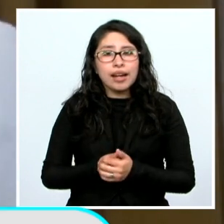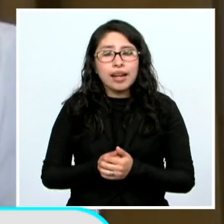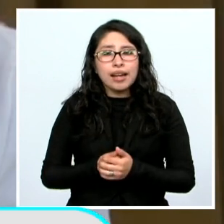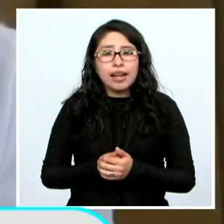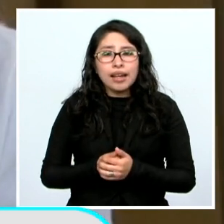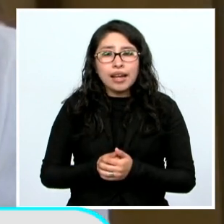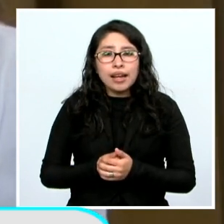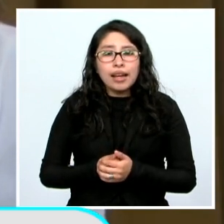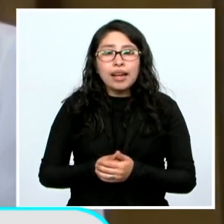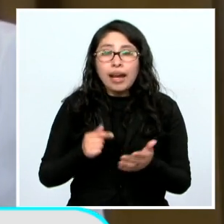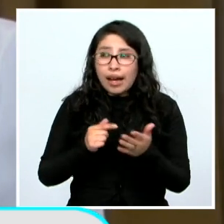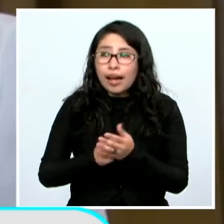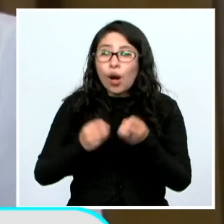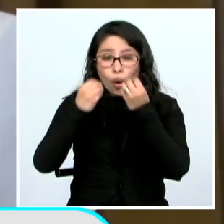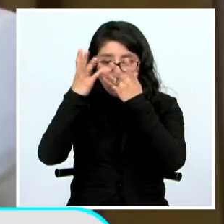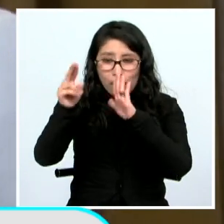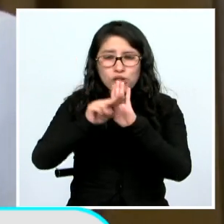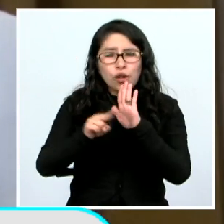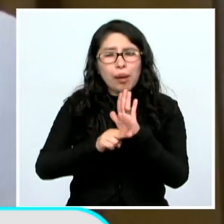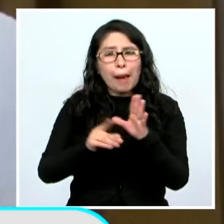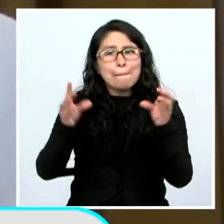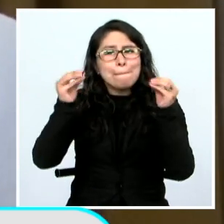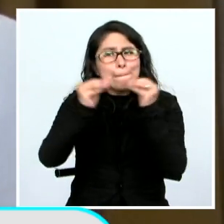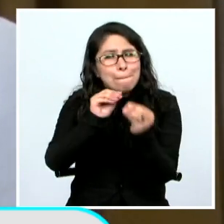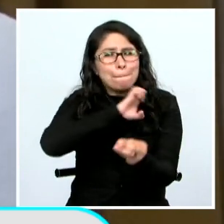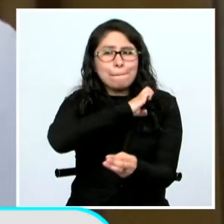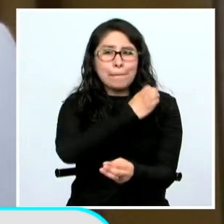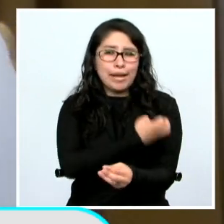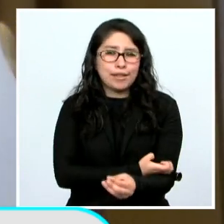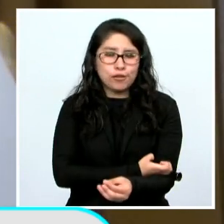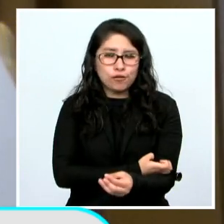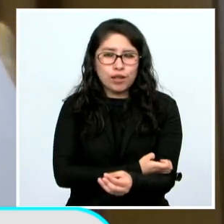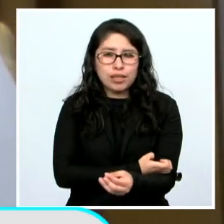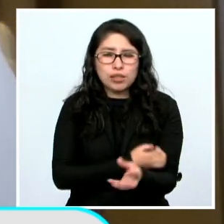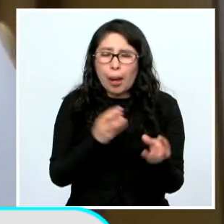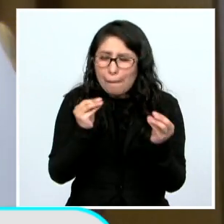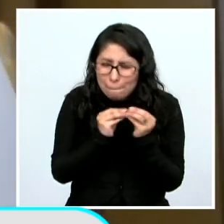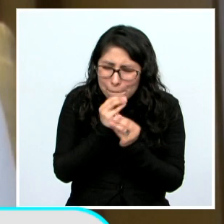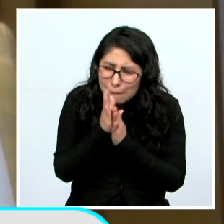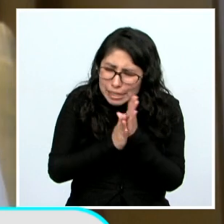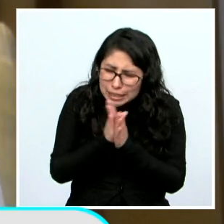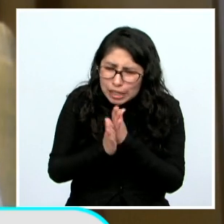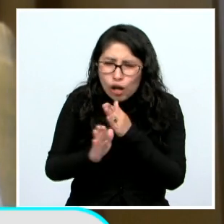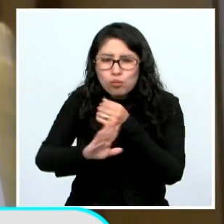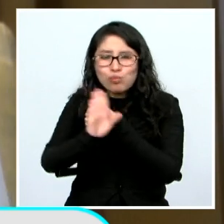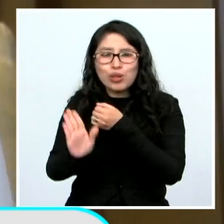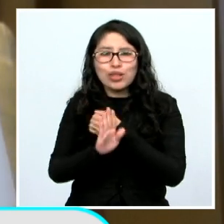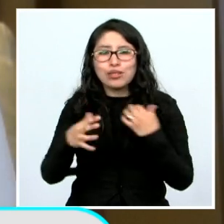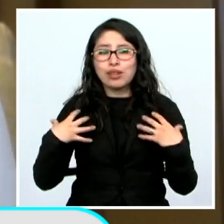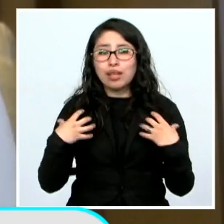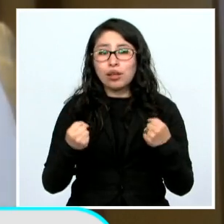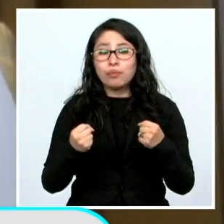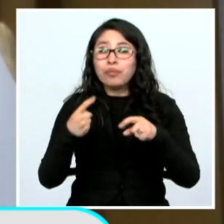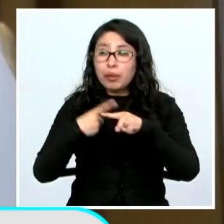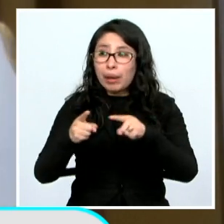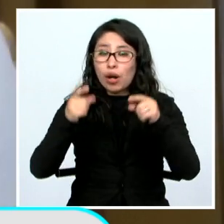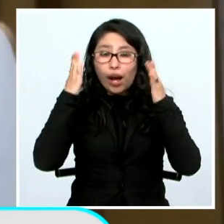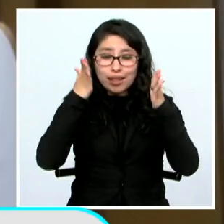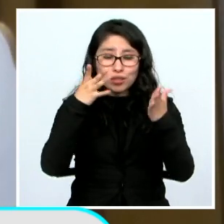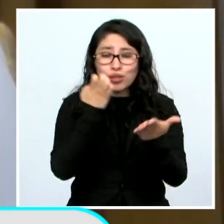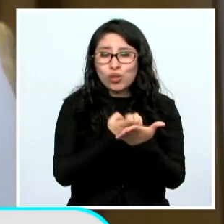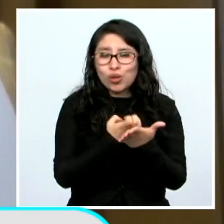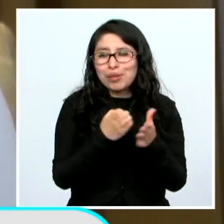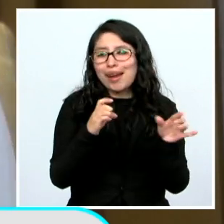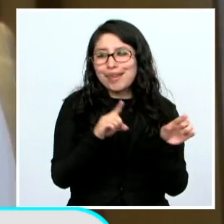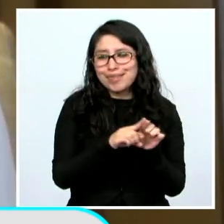ponga mayor esfuerzo, le ponga mayor interés al tema sanitario, pero no tenemos que olvidarnos de la economía. Y yo